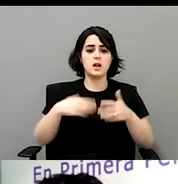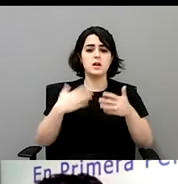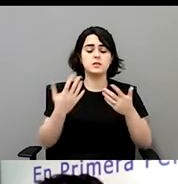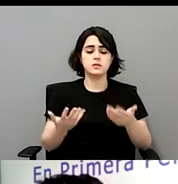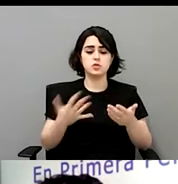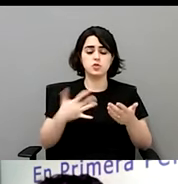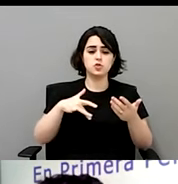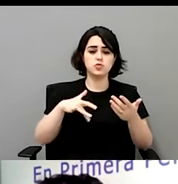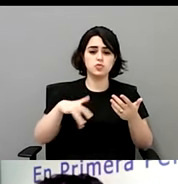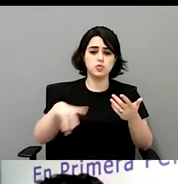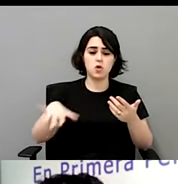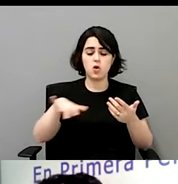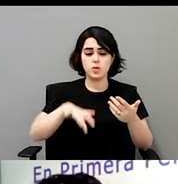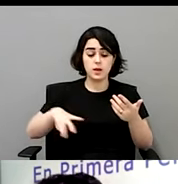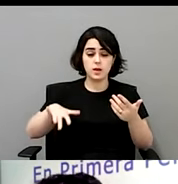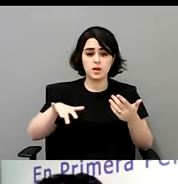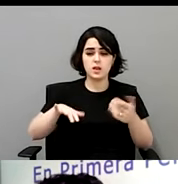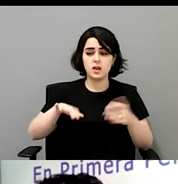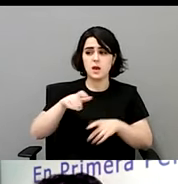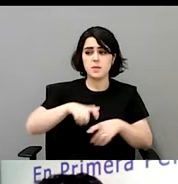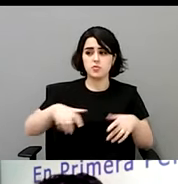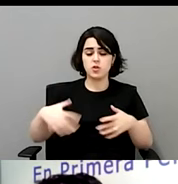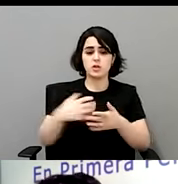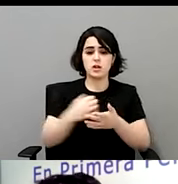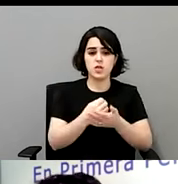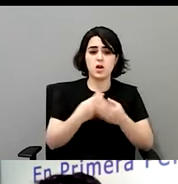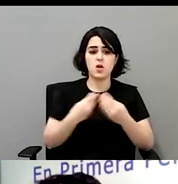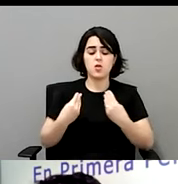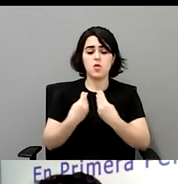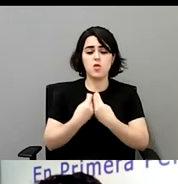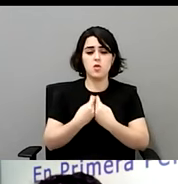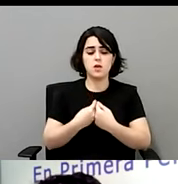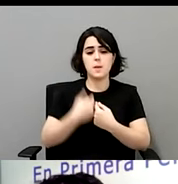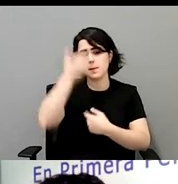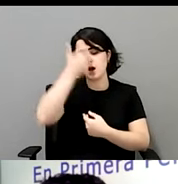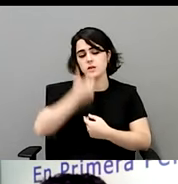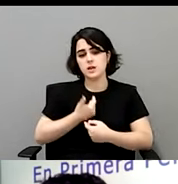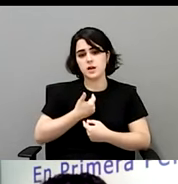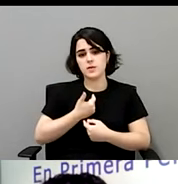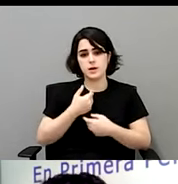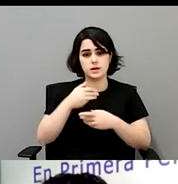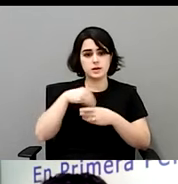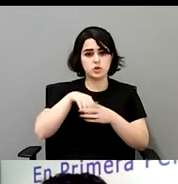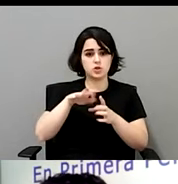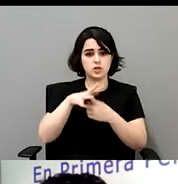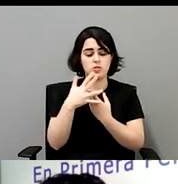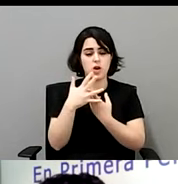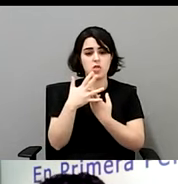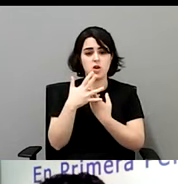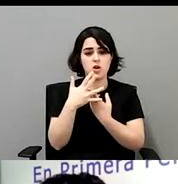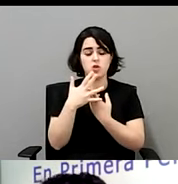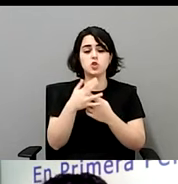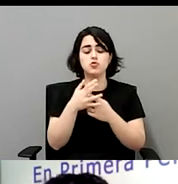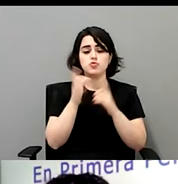estén las personas con parálisis cerebral. En este caso, o sea, no es solo